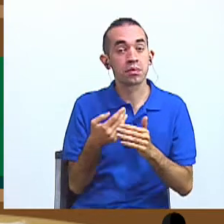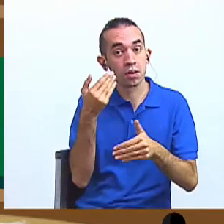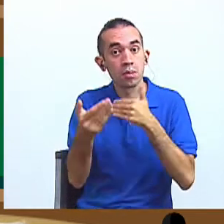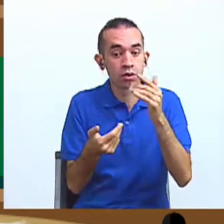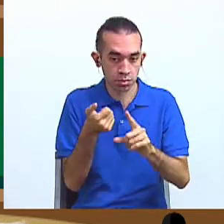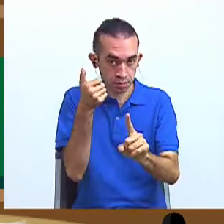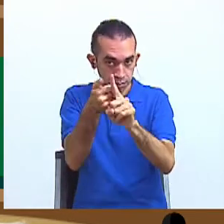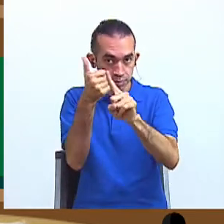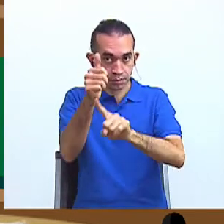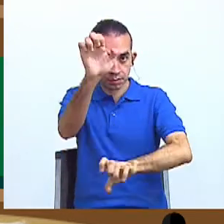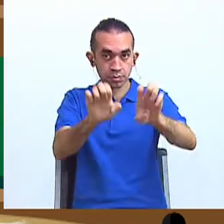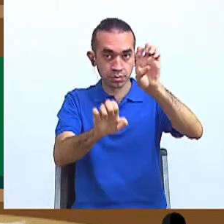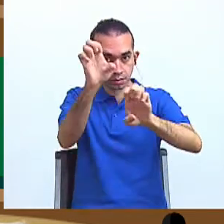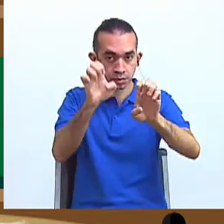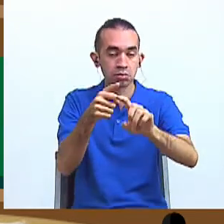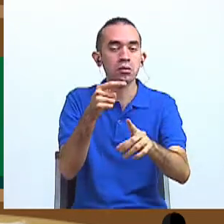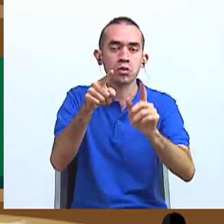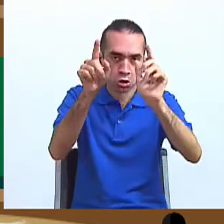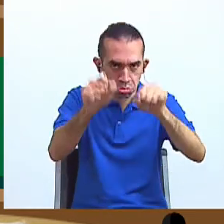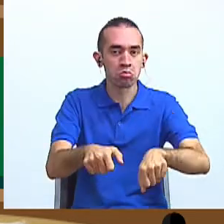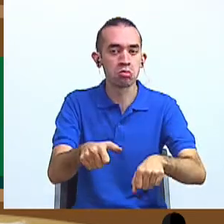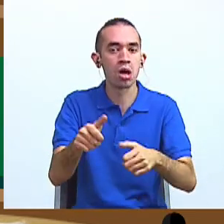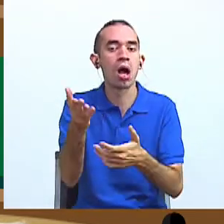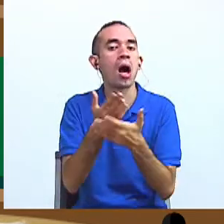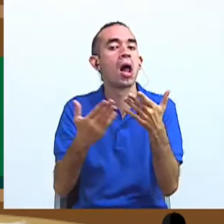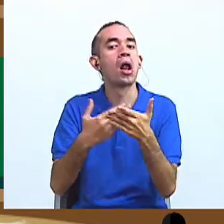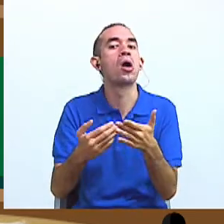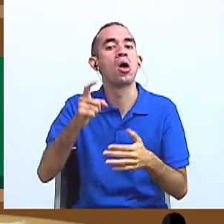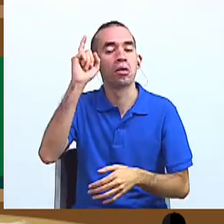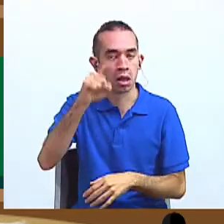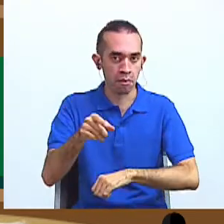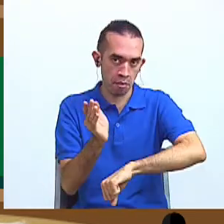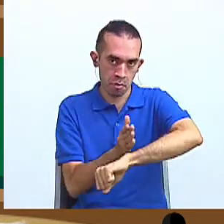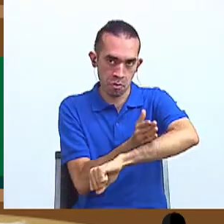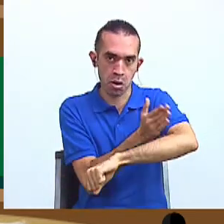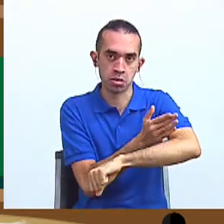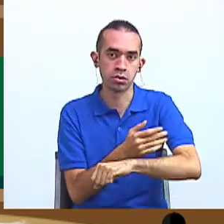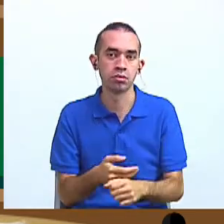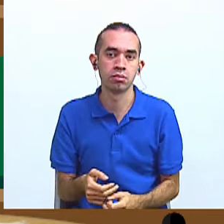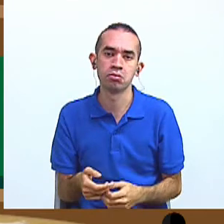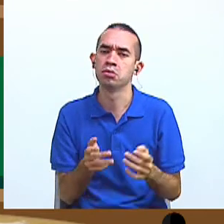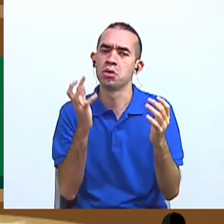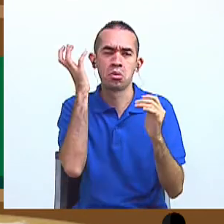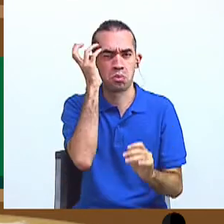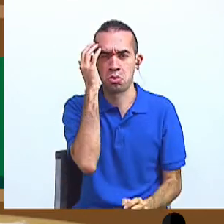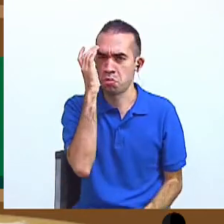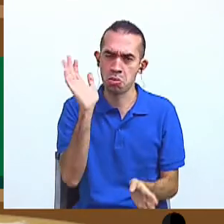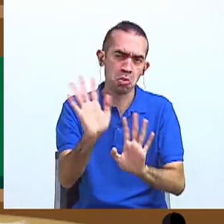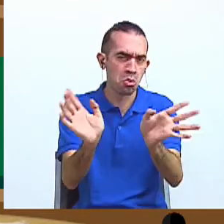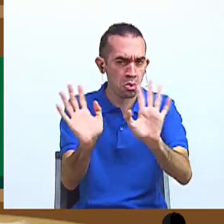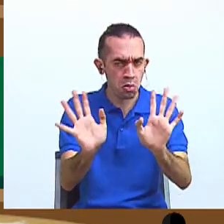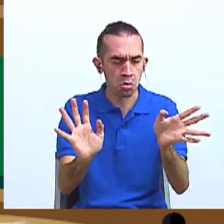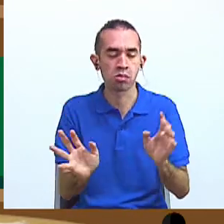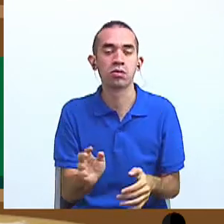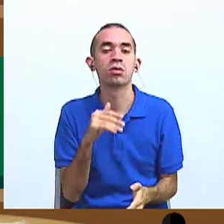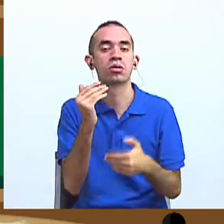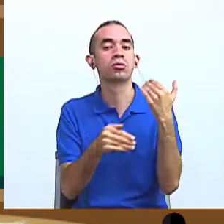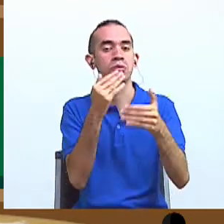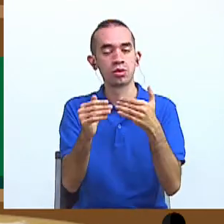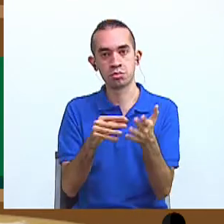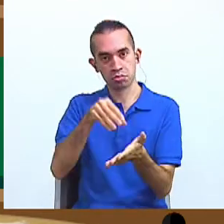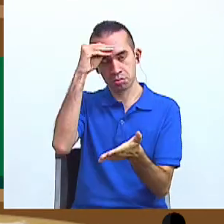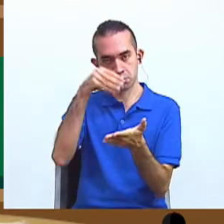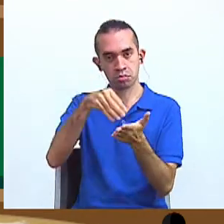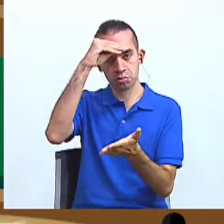de autoevaluación podemos identificar las áreas que debemos mejorar. Así que no se preocupe, esto es un proceso y vamos a ir